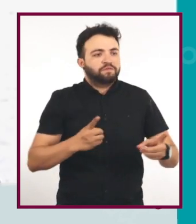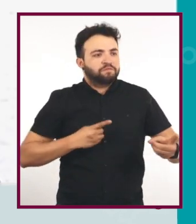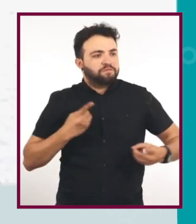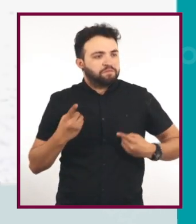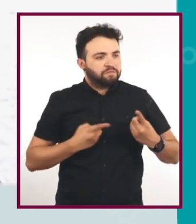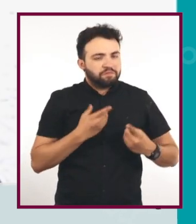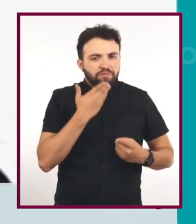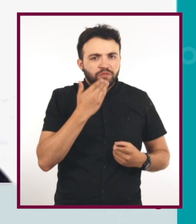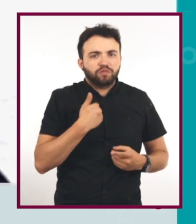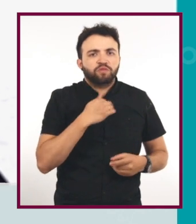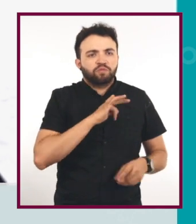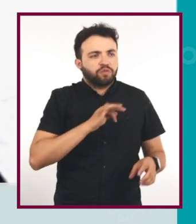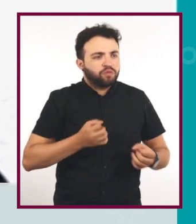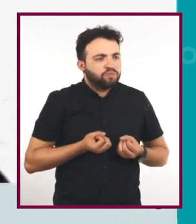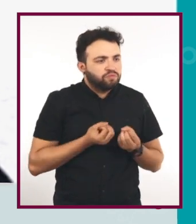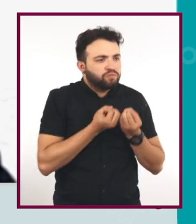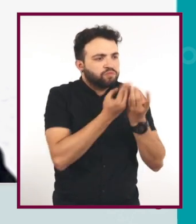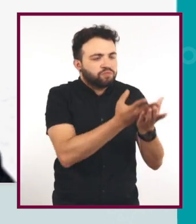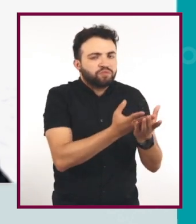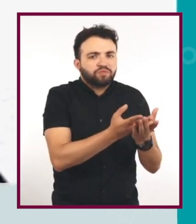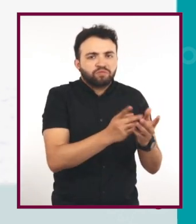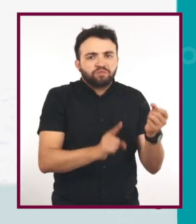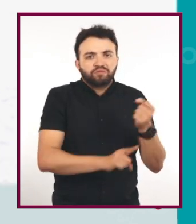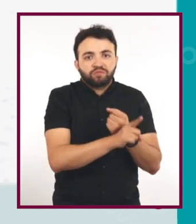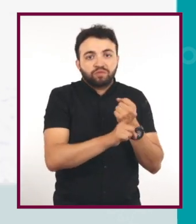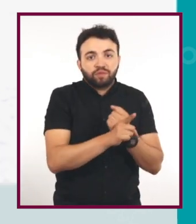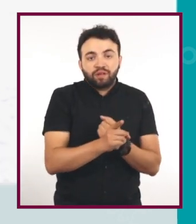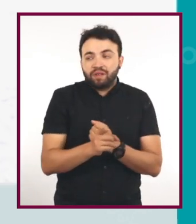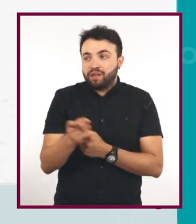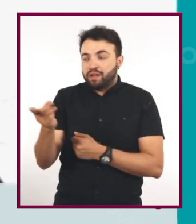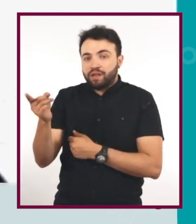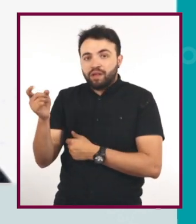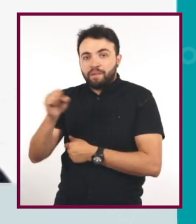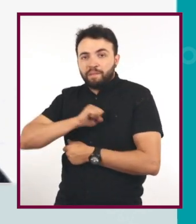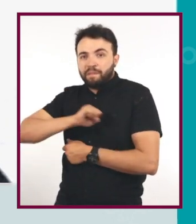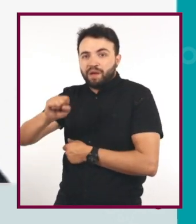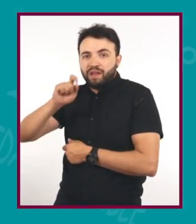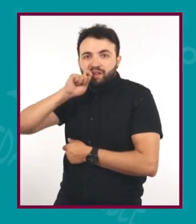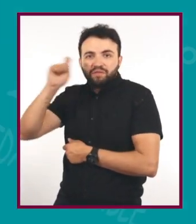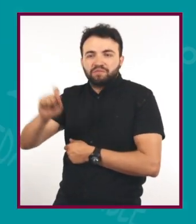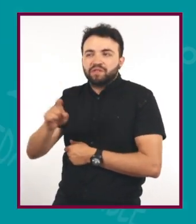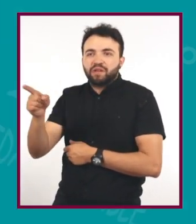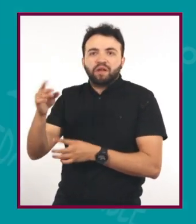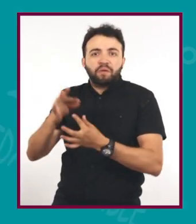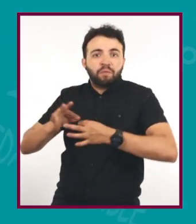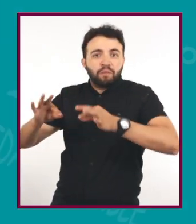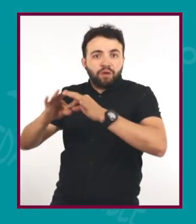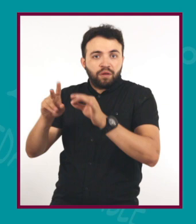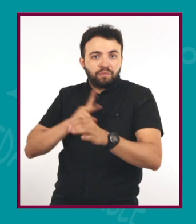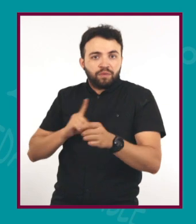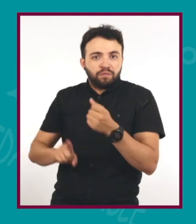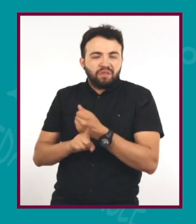tus problemas. Un mal amigo es todo lo contrario, la verdad es que no le importan tus problemas.